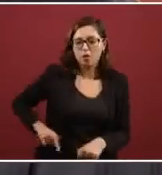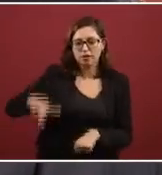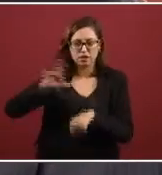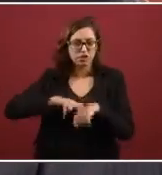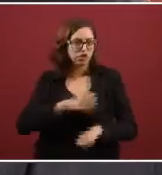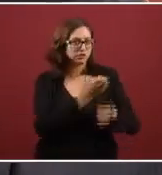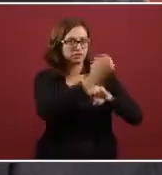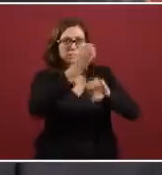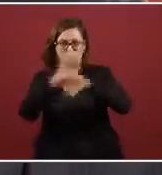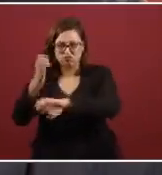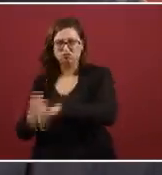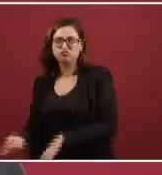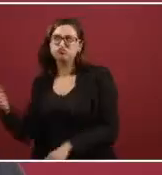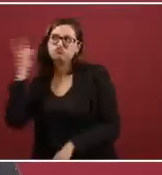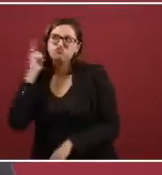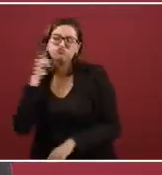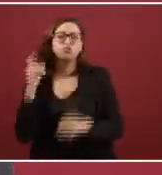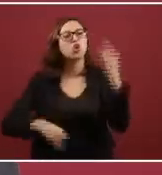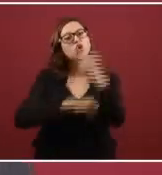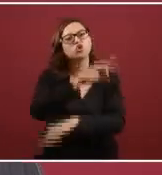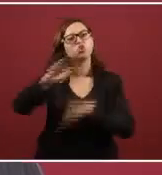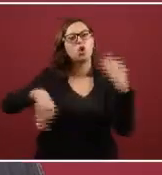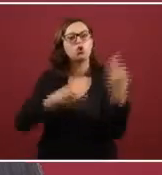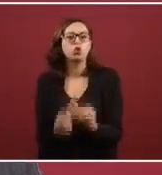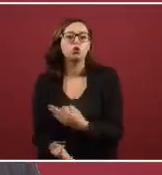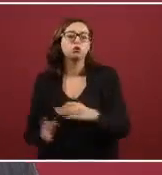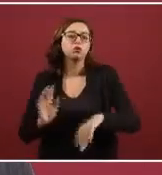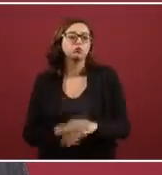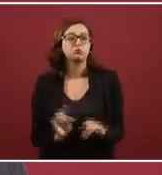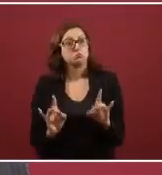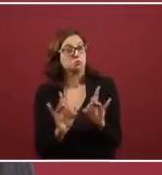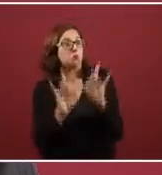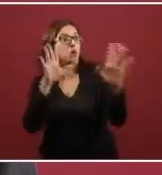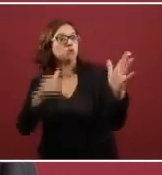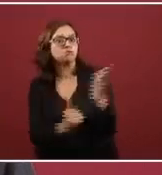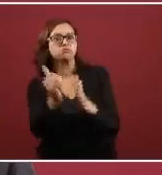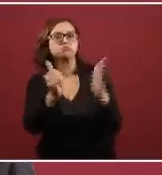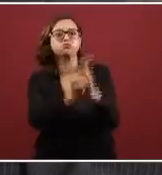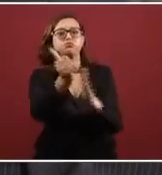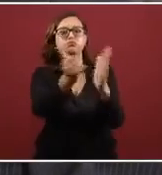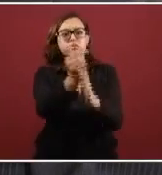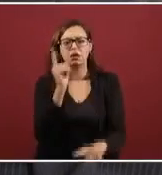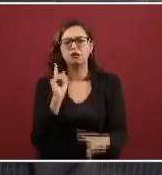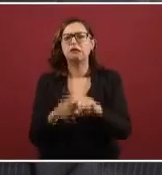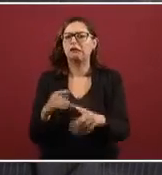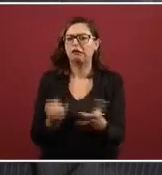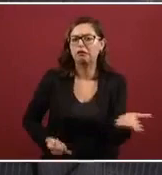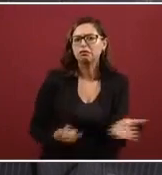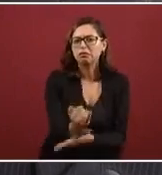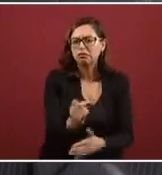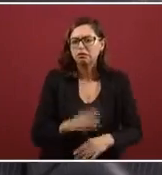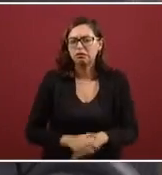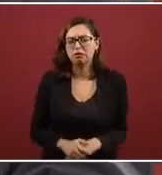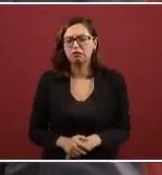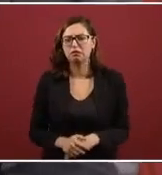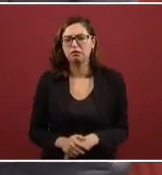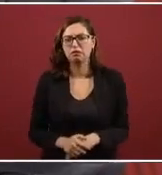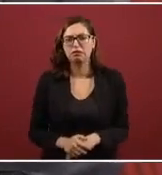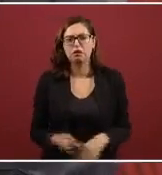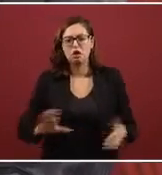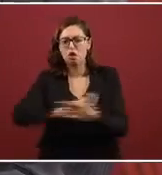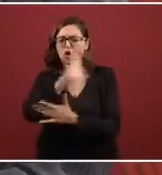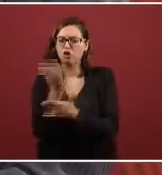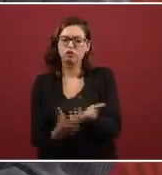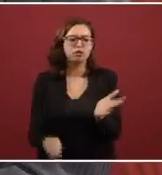estados. Si se hace una obra, ni modo que sea por decisión, la entrega de un